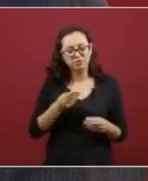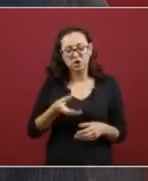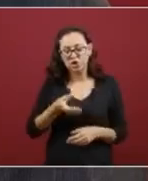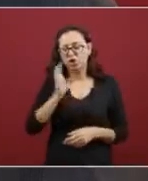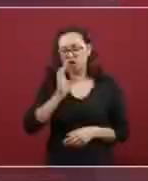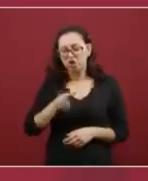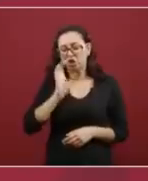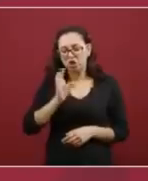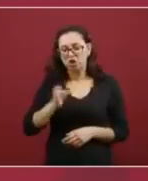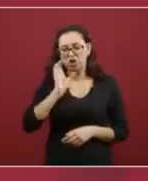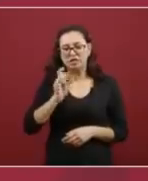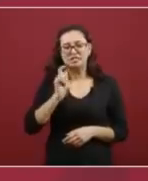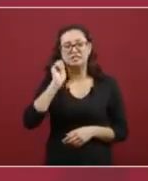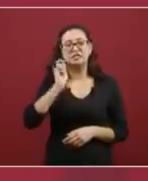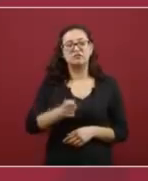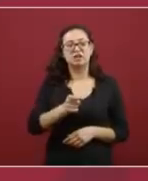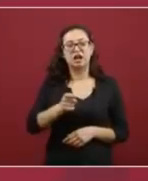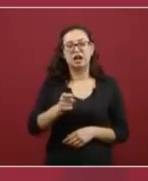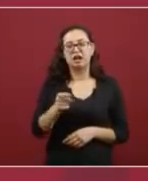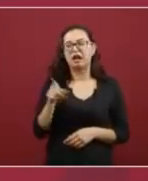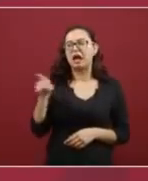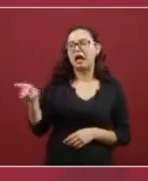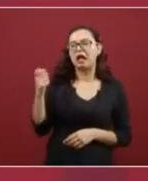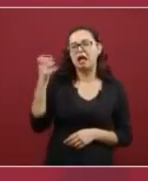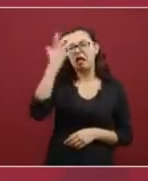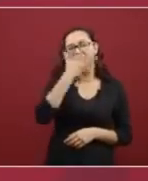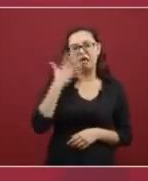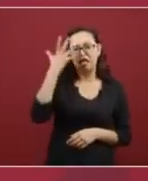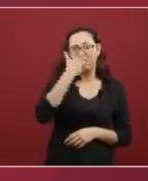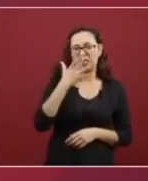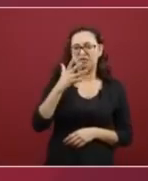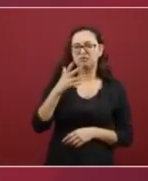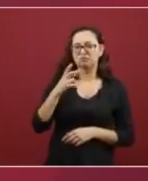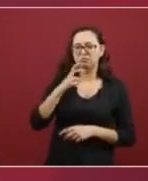O sea, insinuando que era alcohólico.